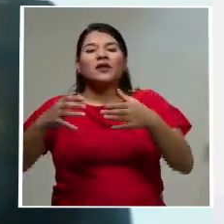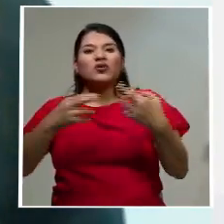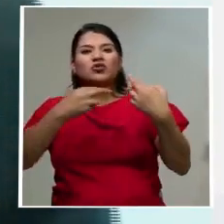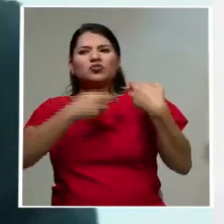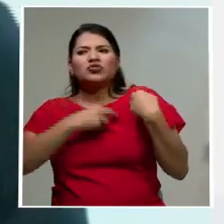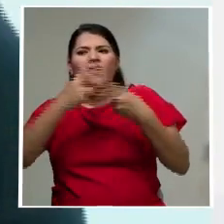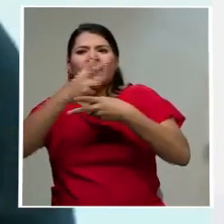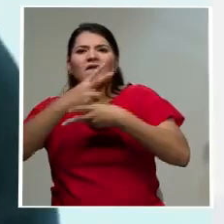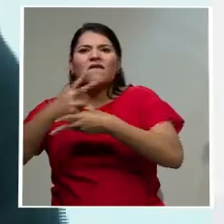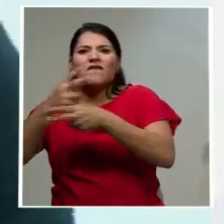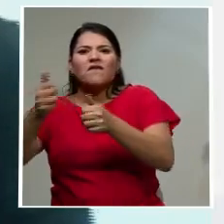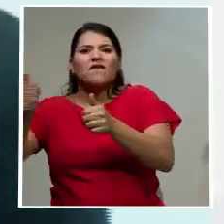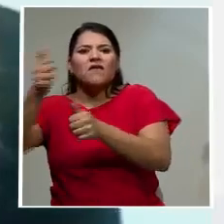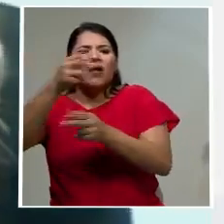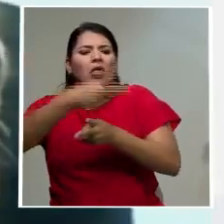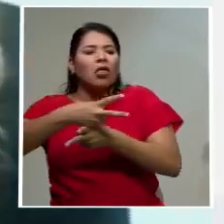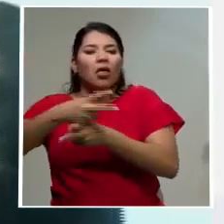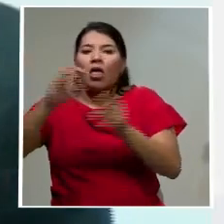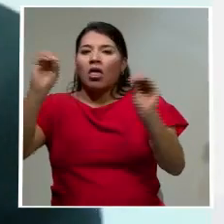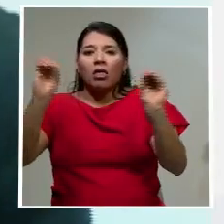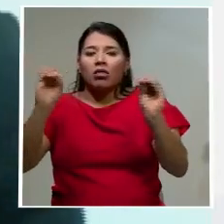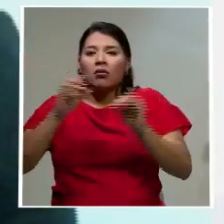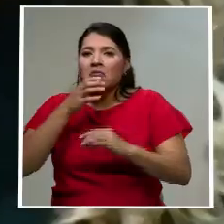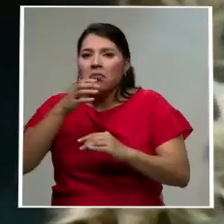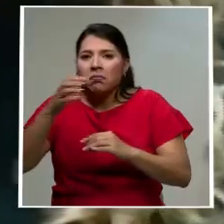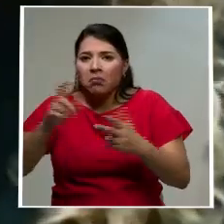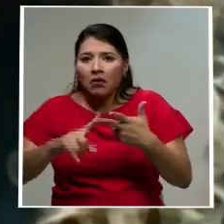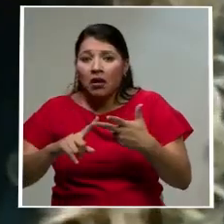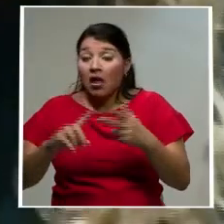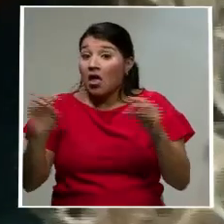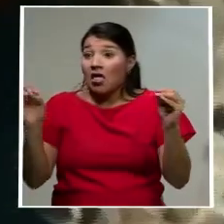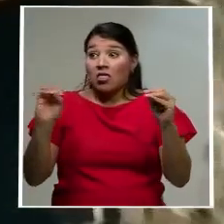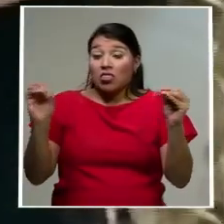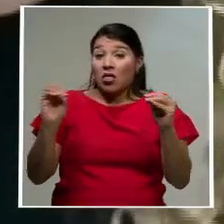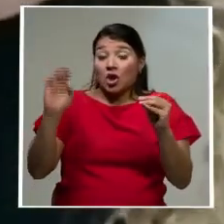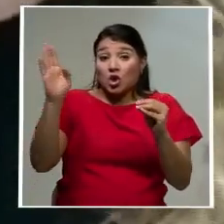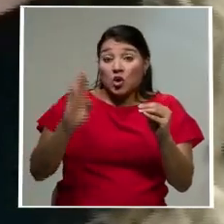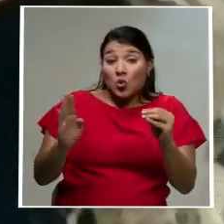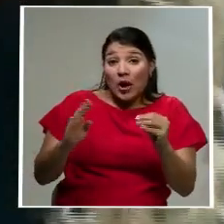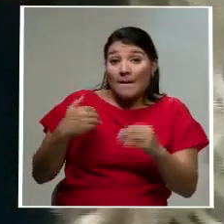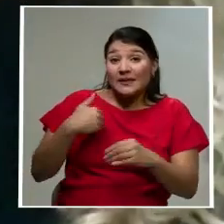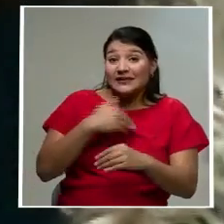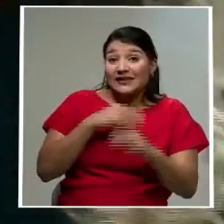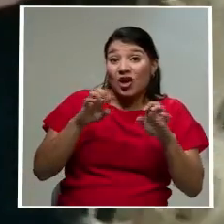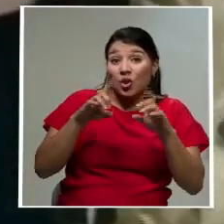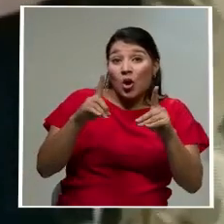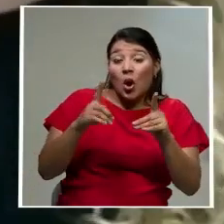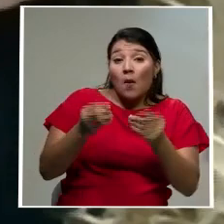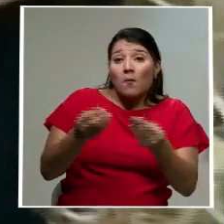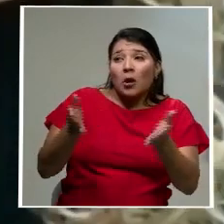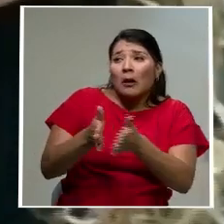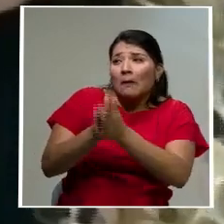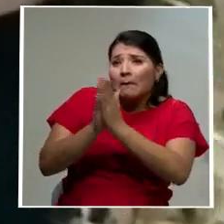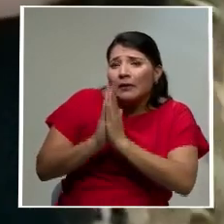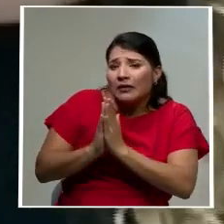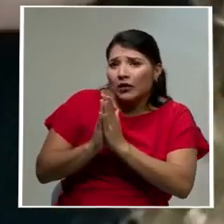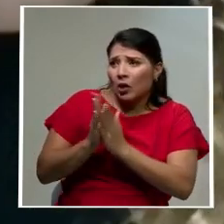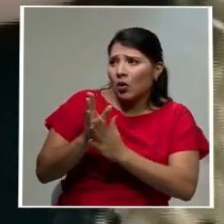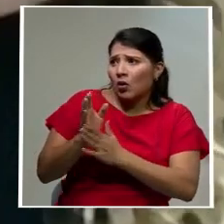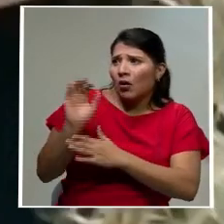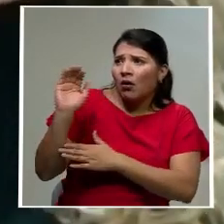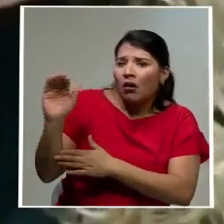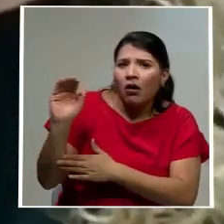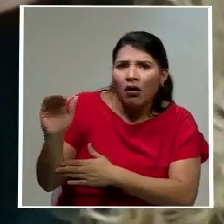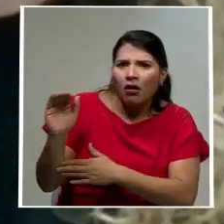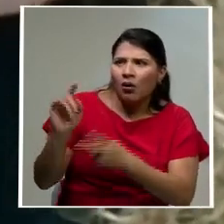una solicitud por parte del Ministerio de Educación Pública. No hemos visto, no nos han logrado demostrar que hubo